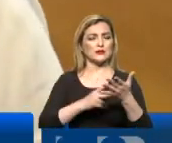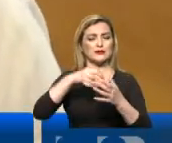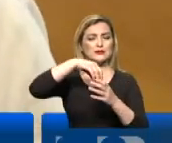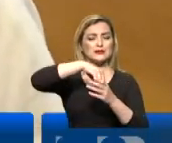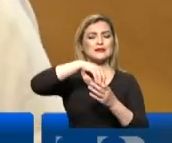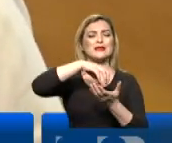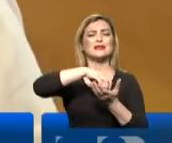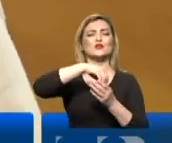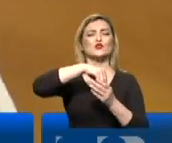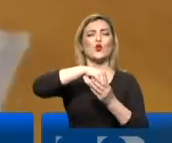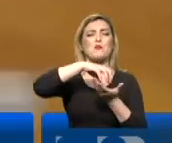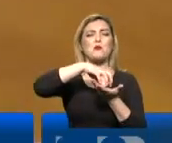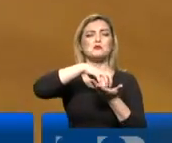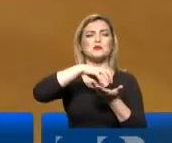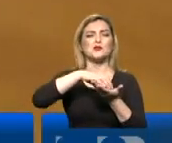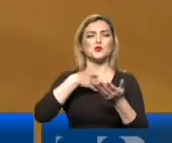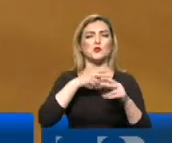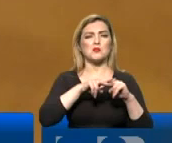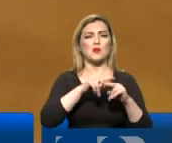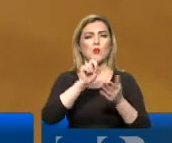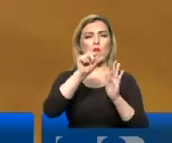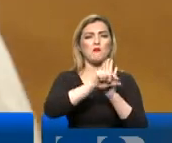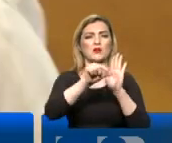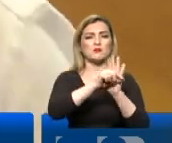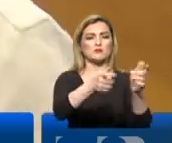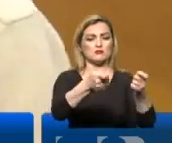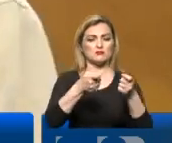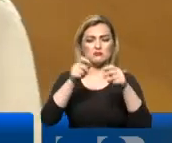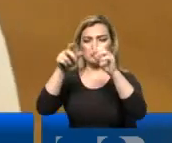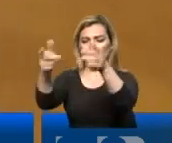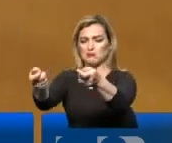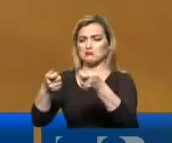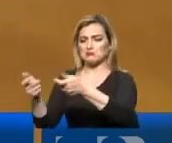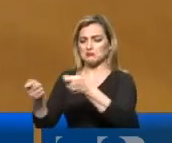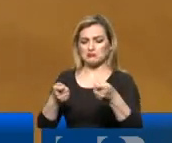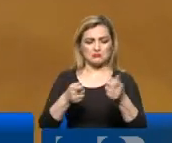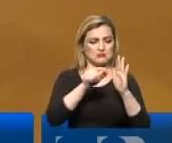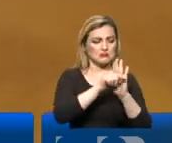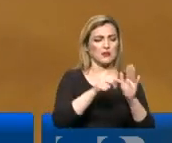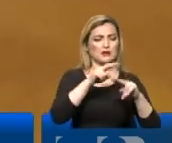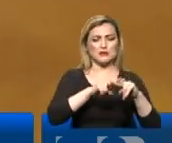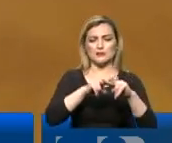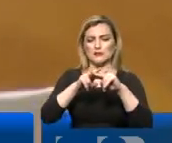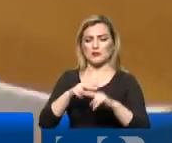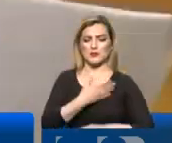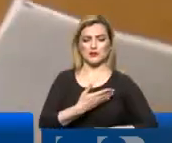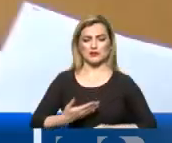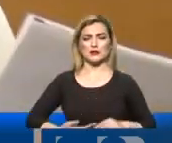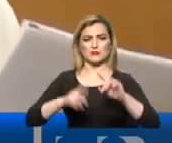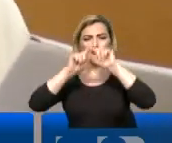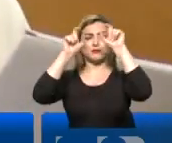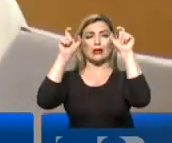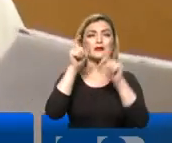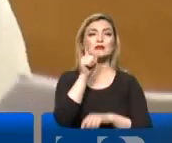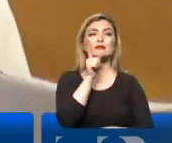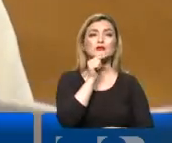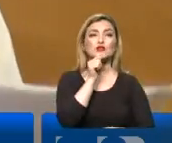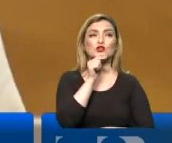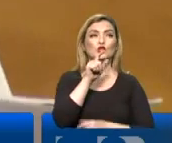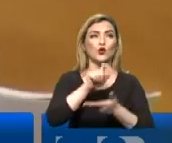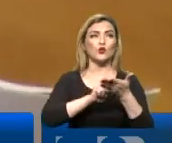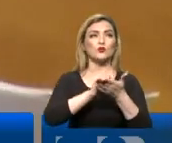provincia a revisar ofertas, a revisar presidentes de empresa, a revisar quiénes son